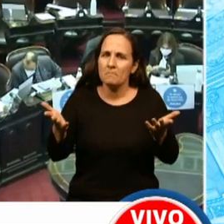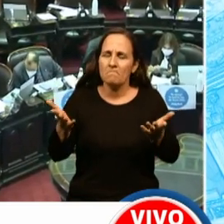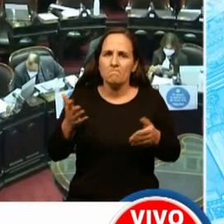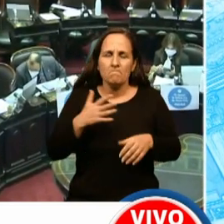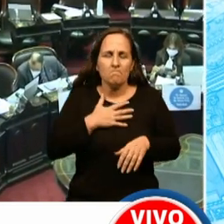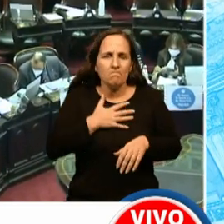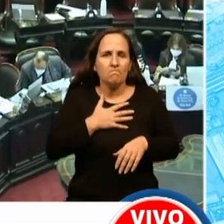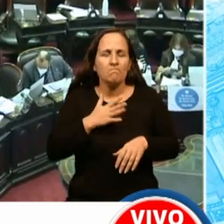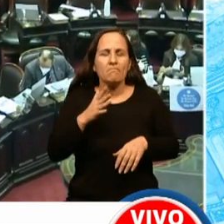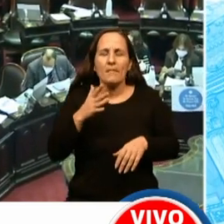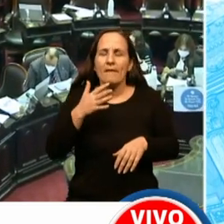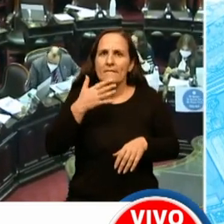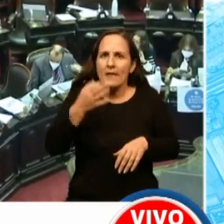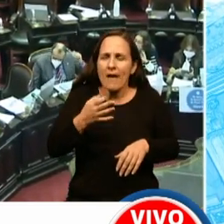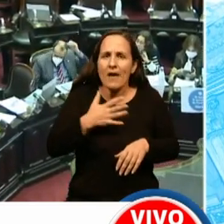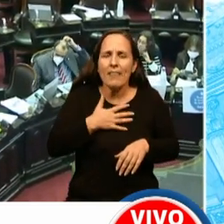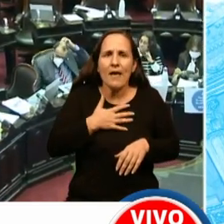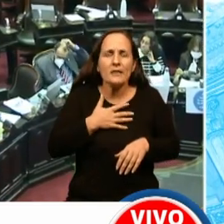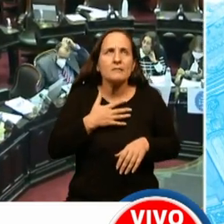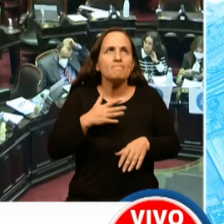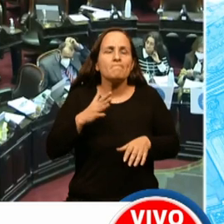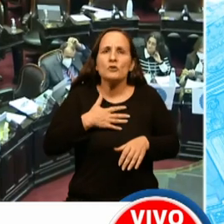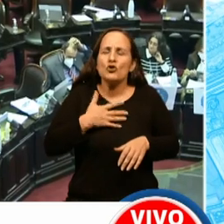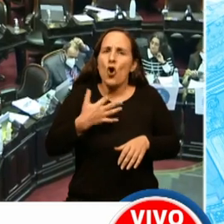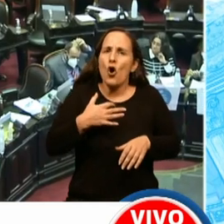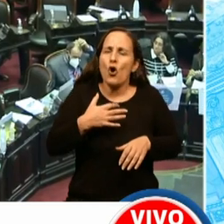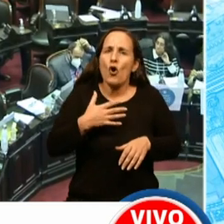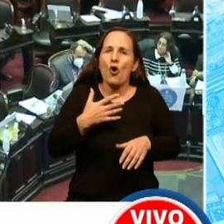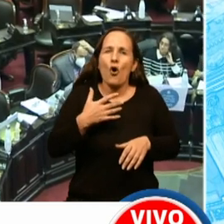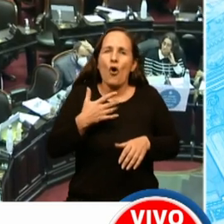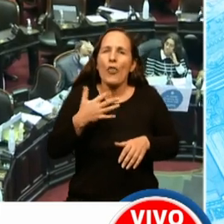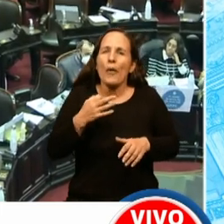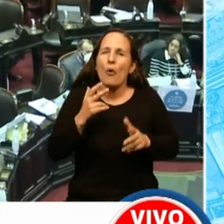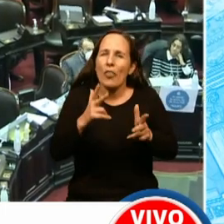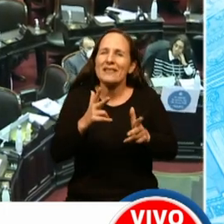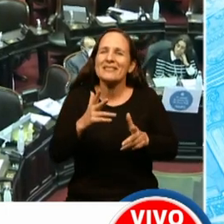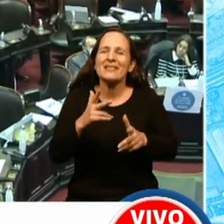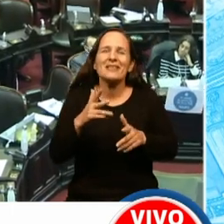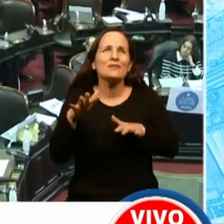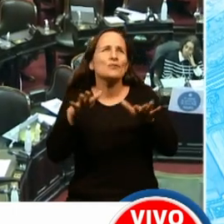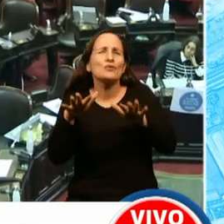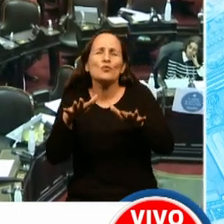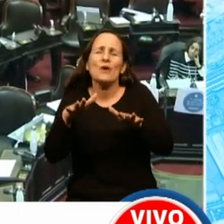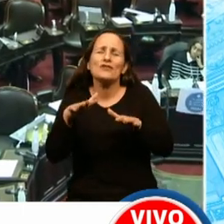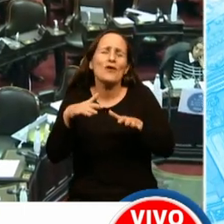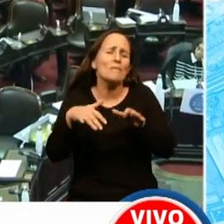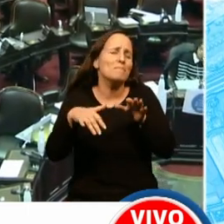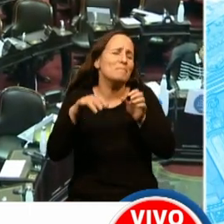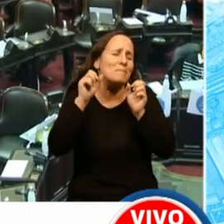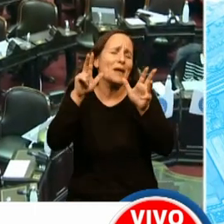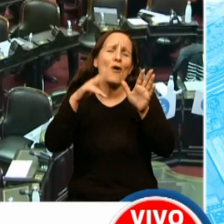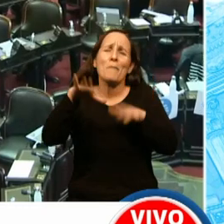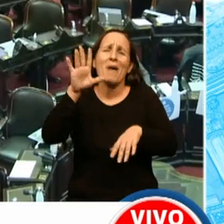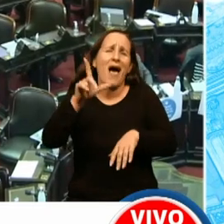y la verdad es que si tuviera que decir cuáles son las realidades más dolorosas que me encontré